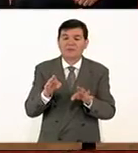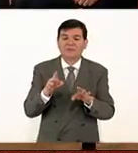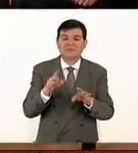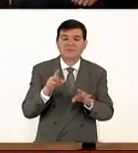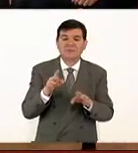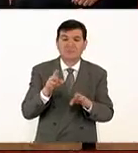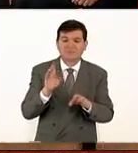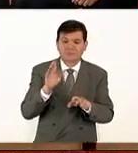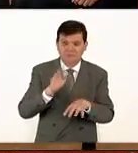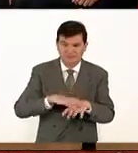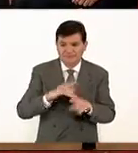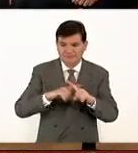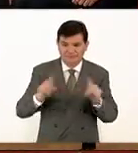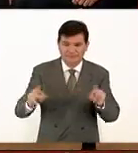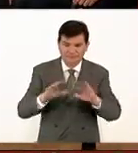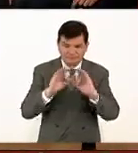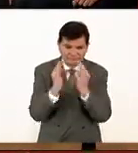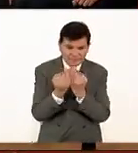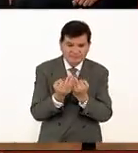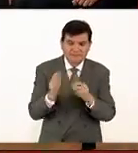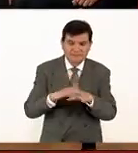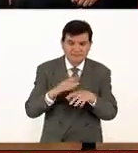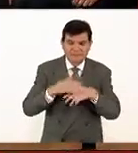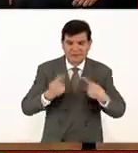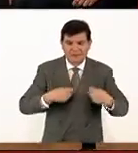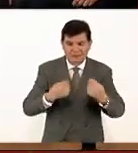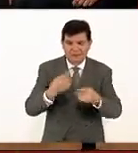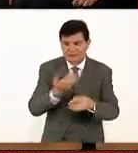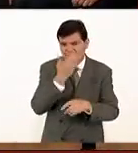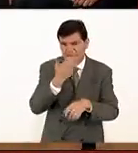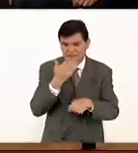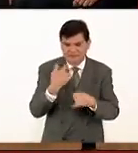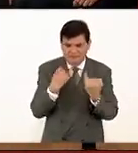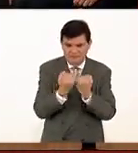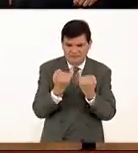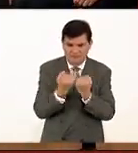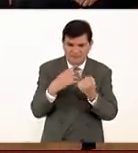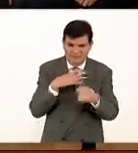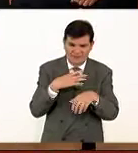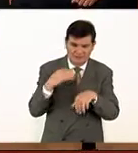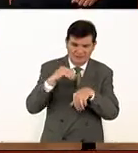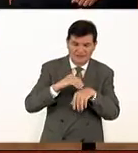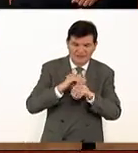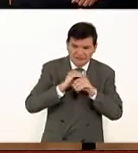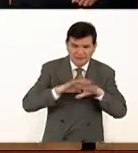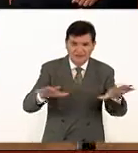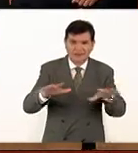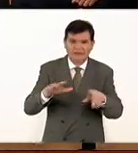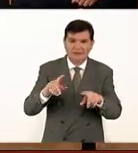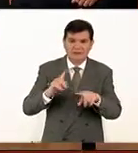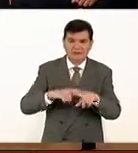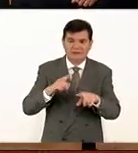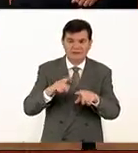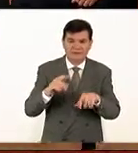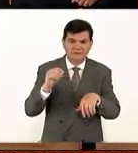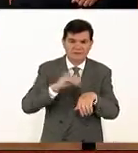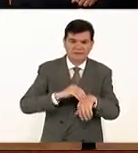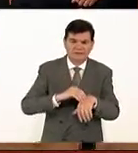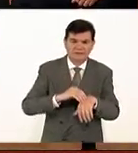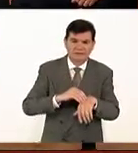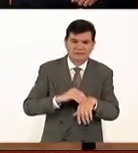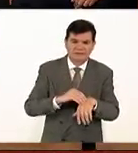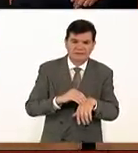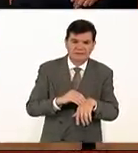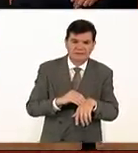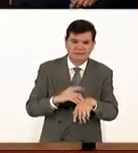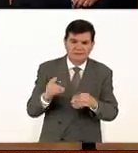donde, a diferencia del modelo tradicional que hay en otras sociedades donde la influencia le llaman